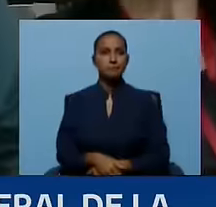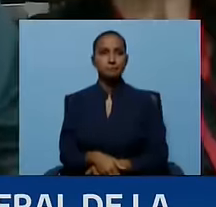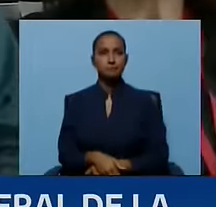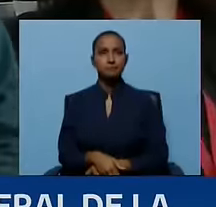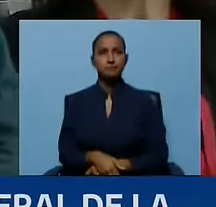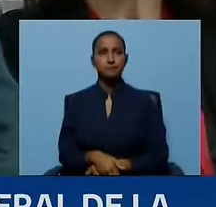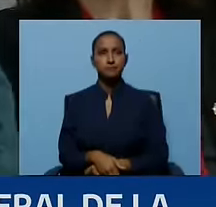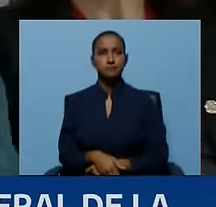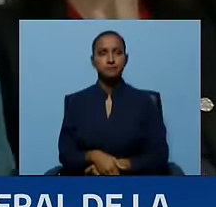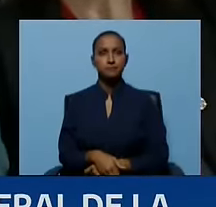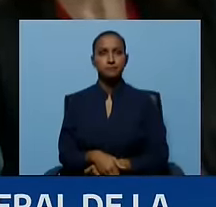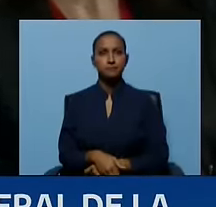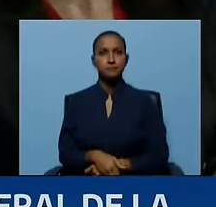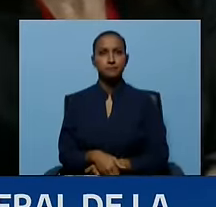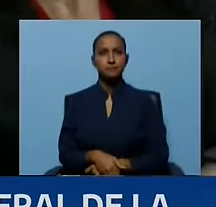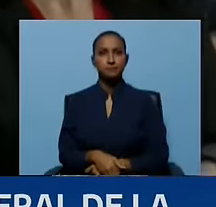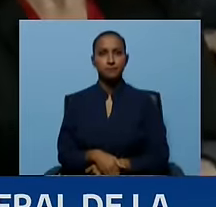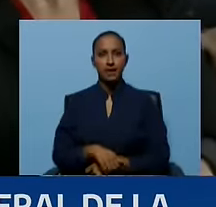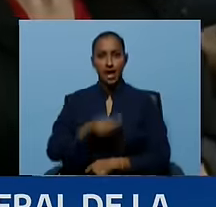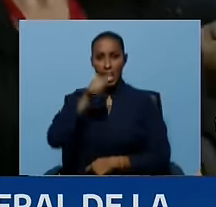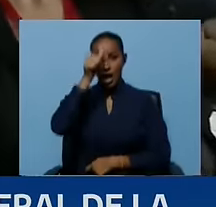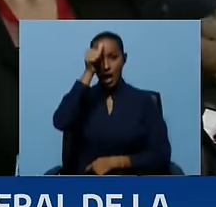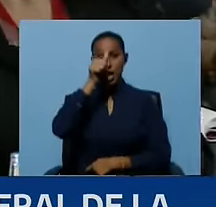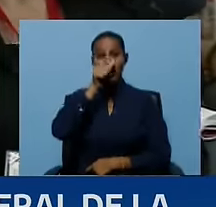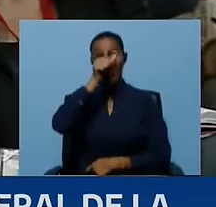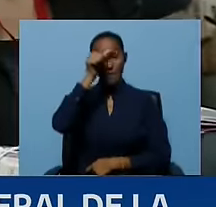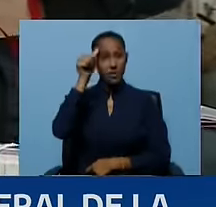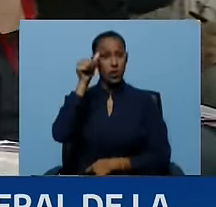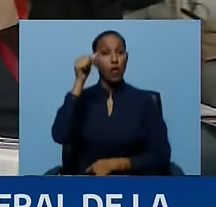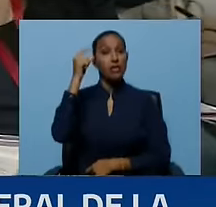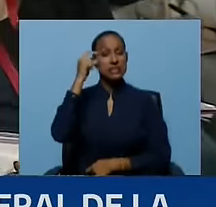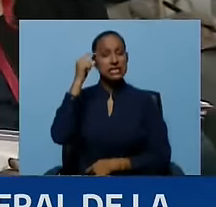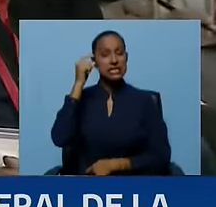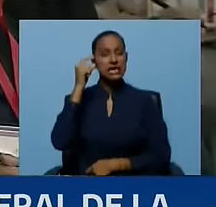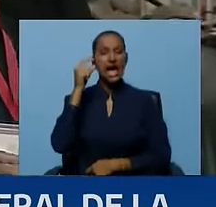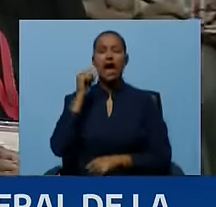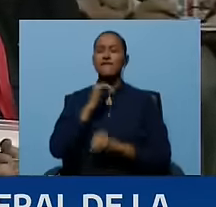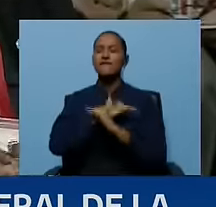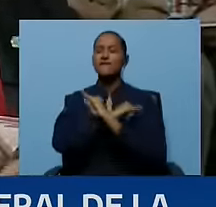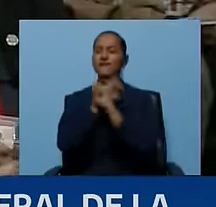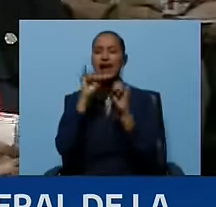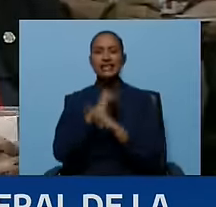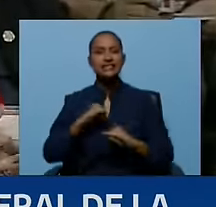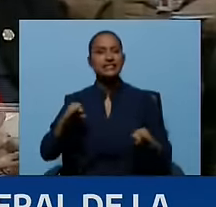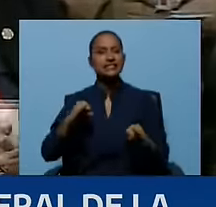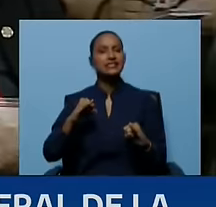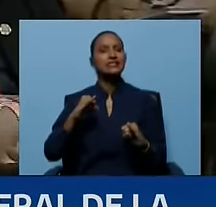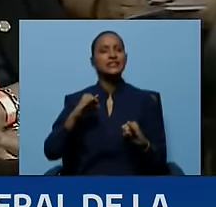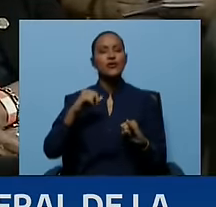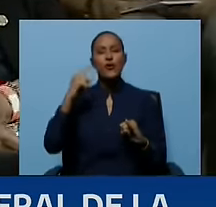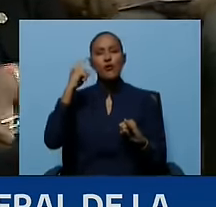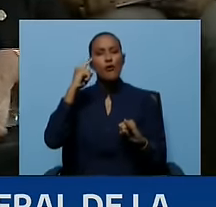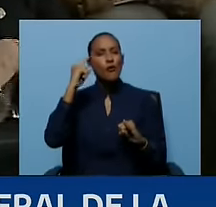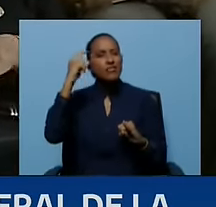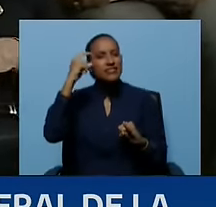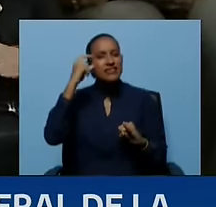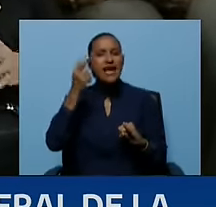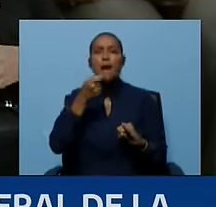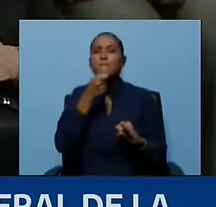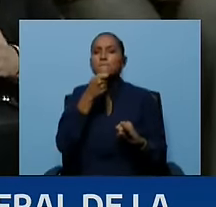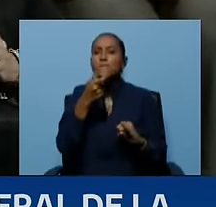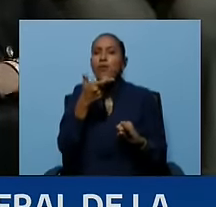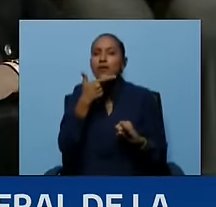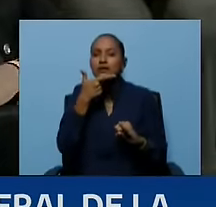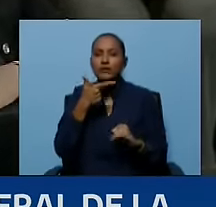El domingo tuvimos un día feliz, un día bonito,